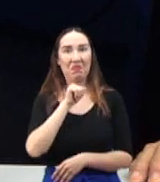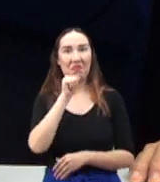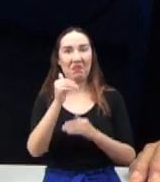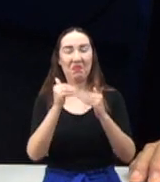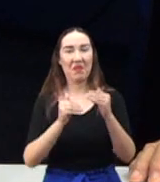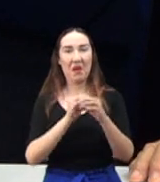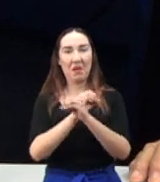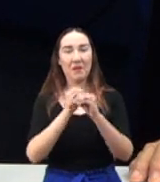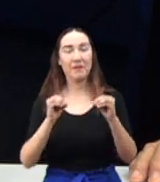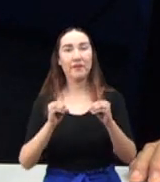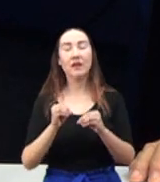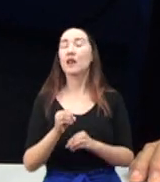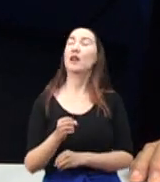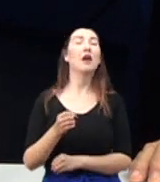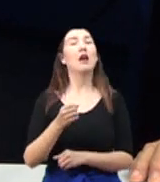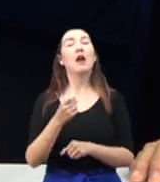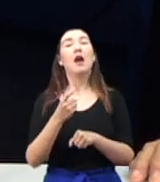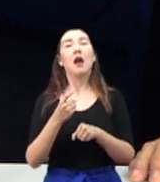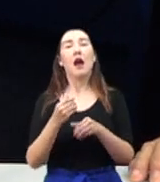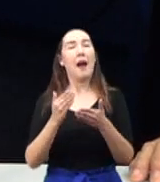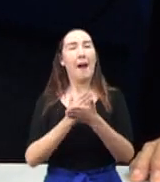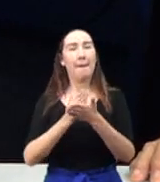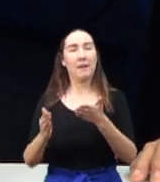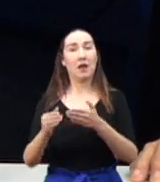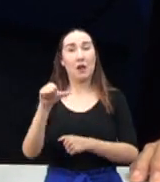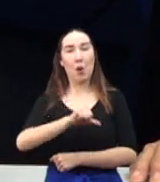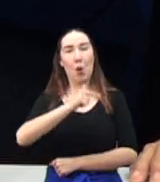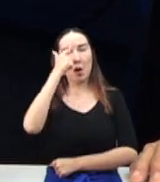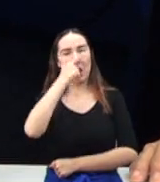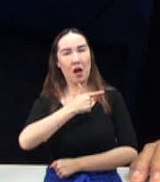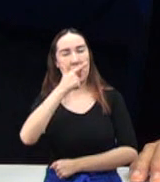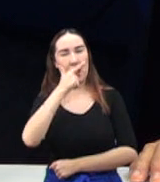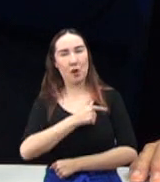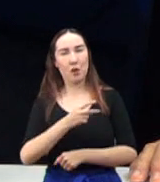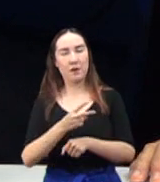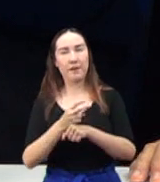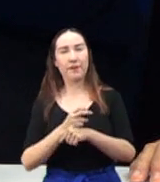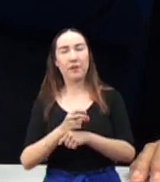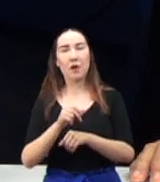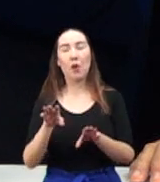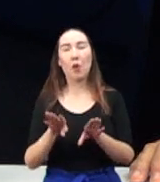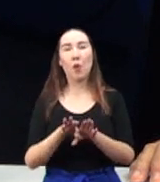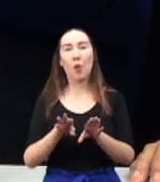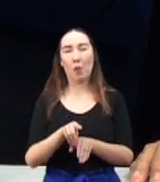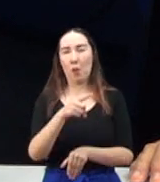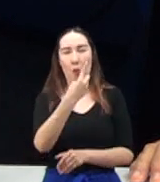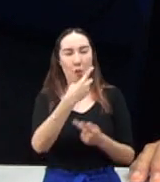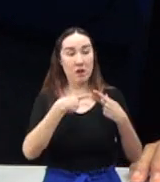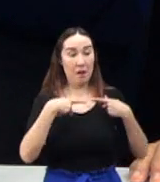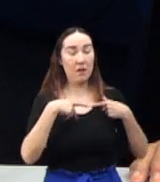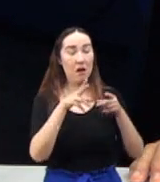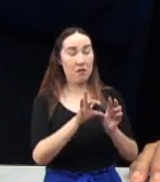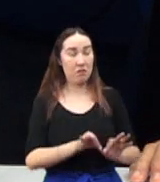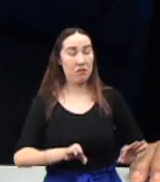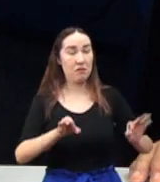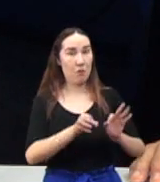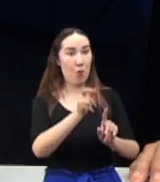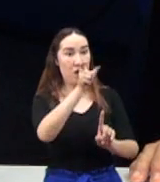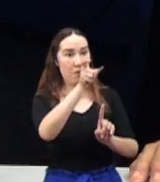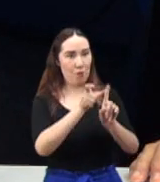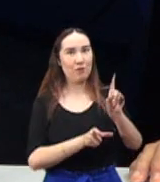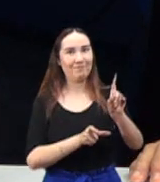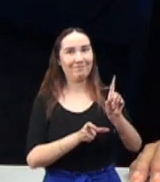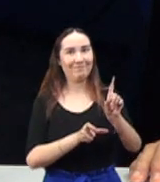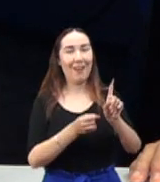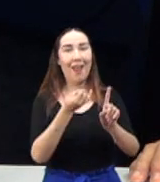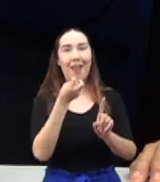Y uno de los invitados que tenemos esta noche fue un protagonista muy importante en esta decisión, en